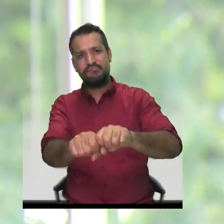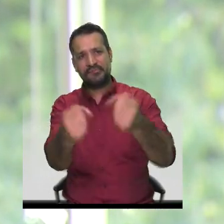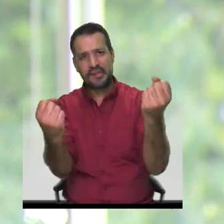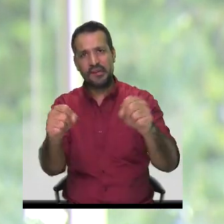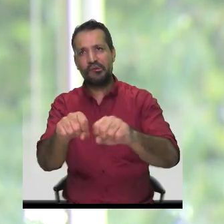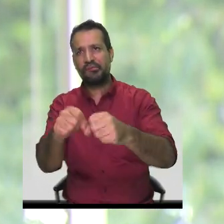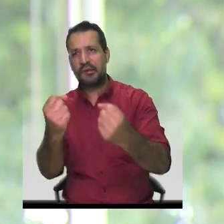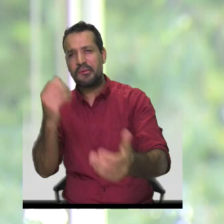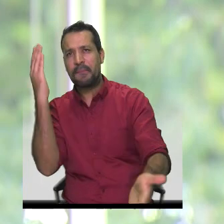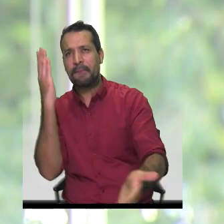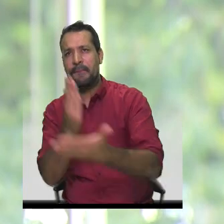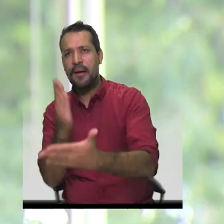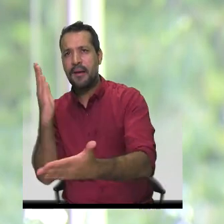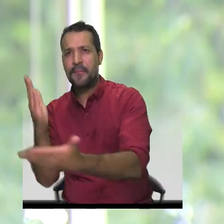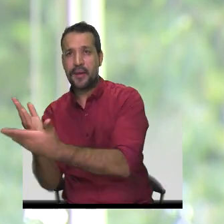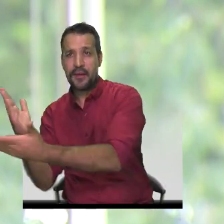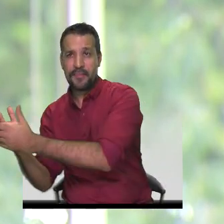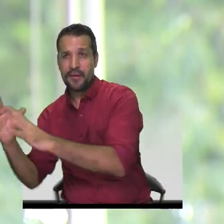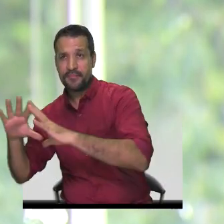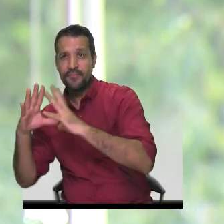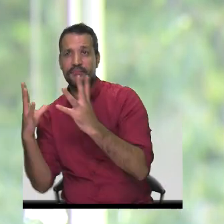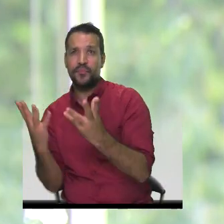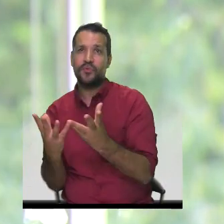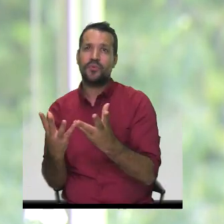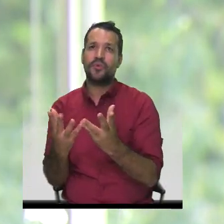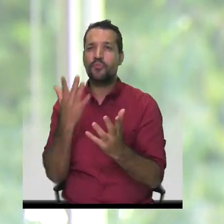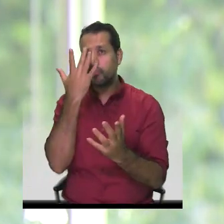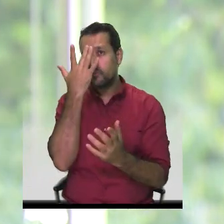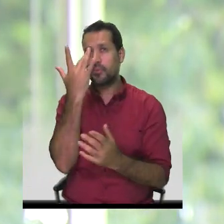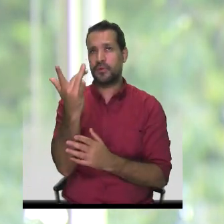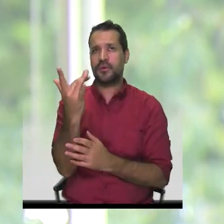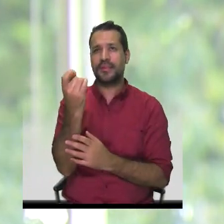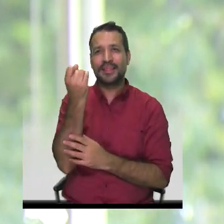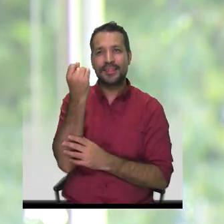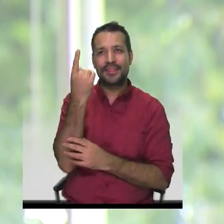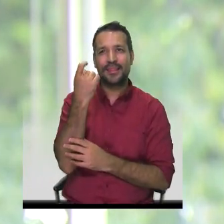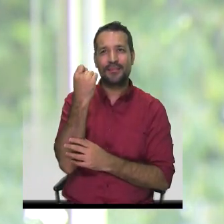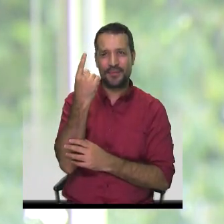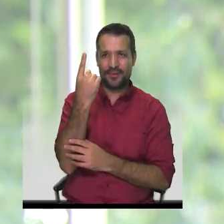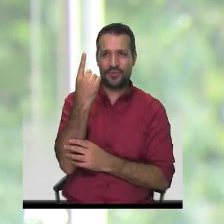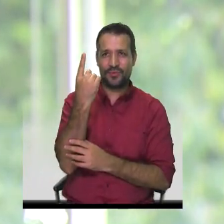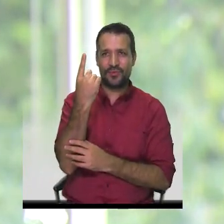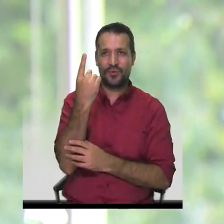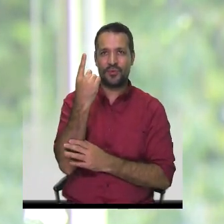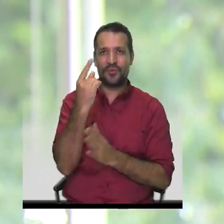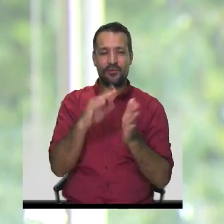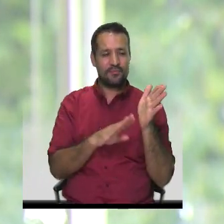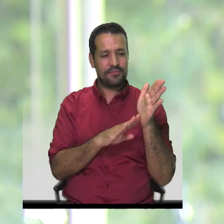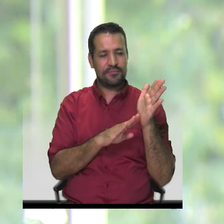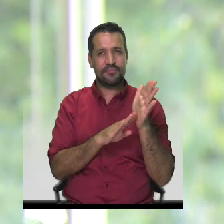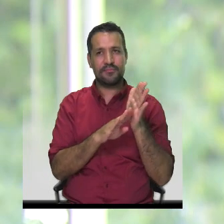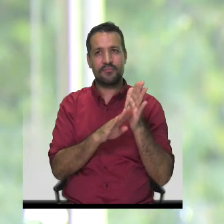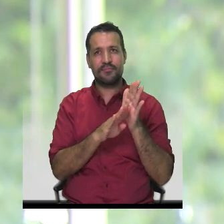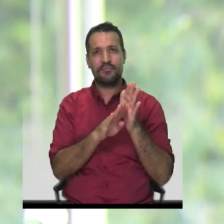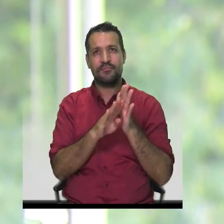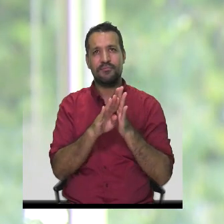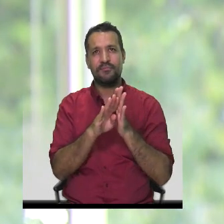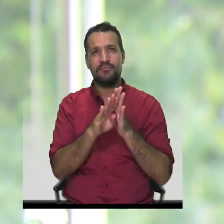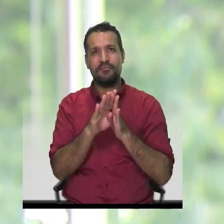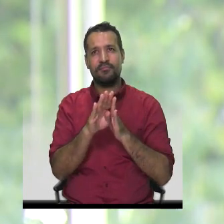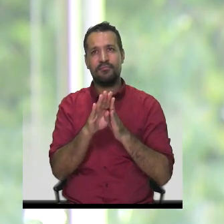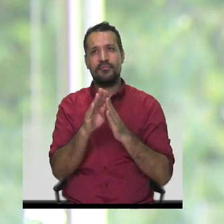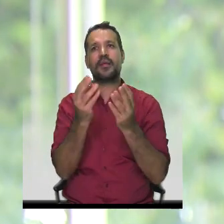¿Por qué lo digo? O sea, en el entendimiento del desarrollo, los precursores del desarrollo son los